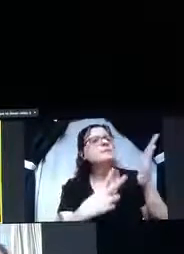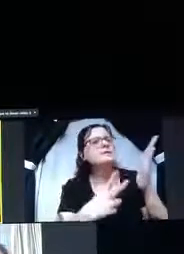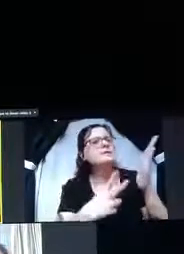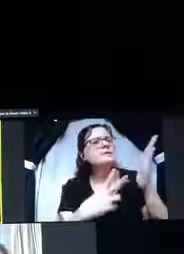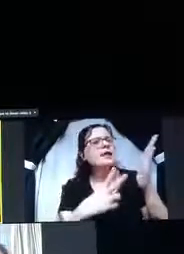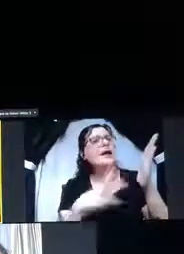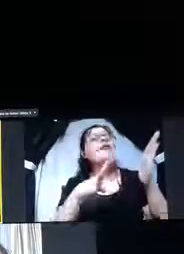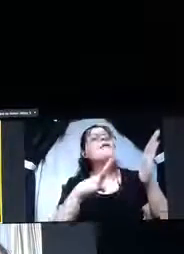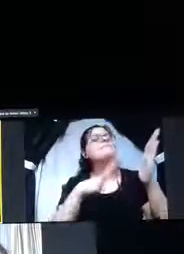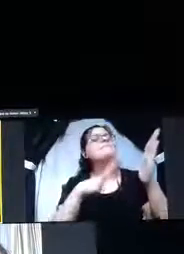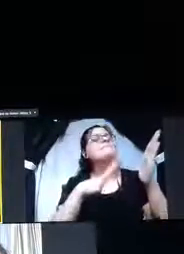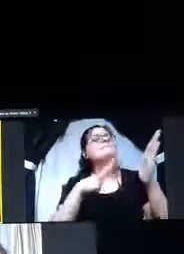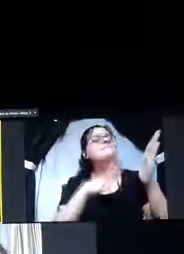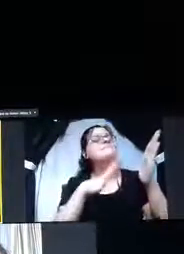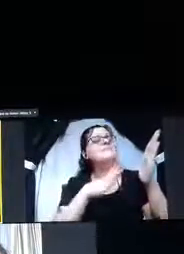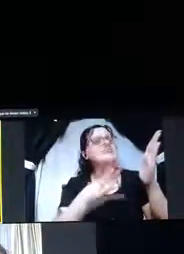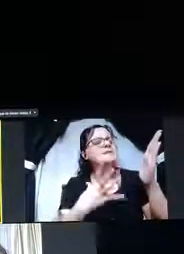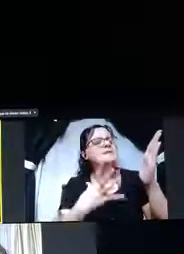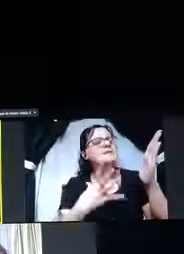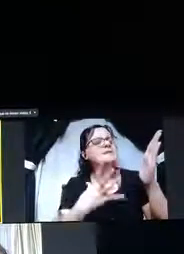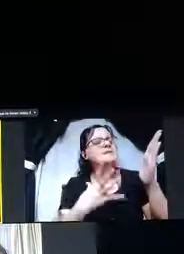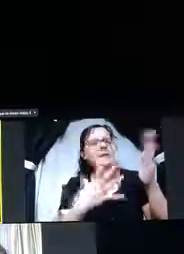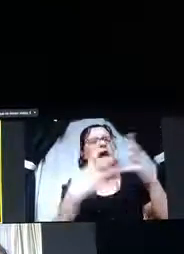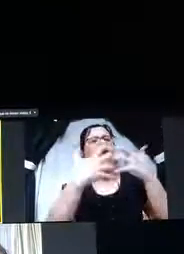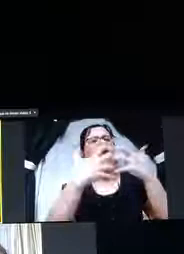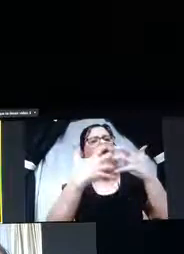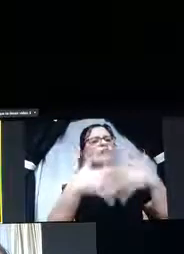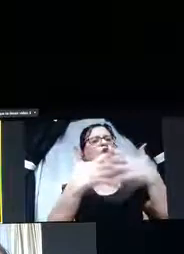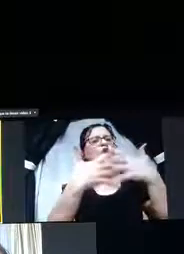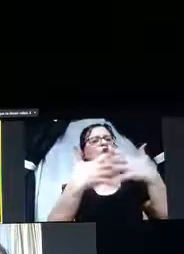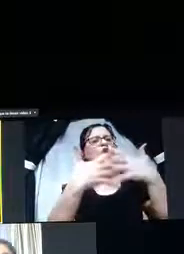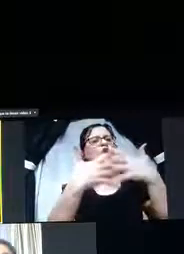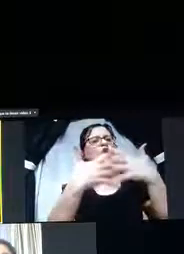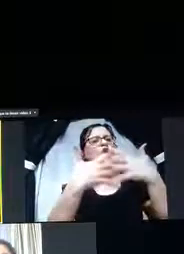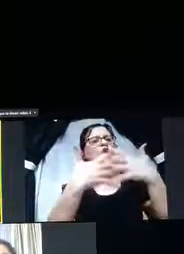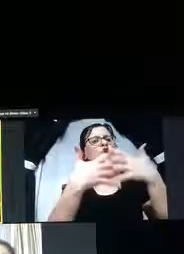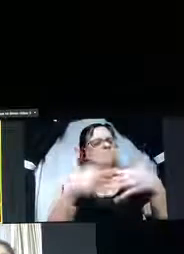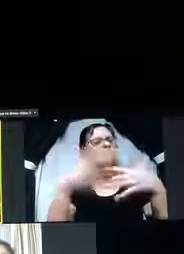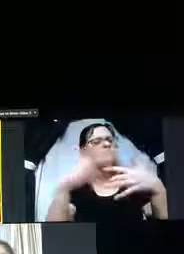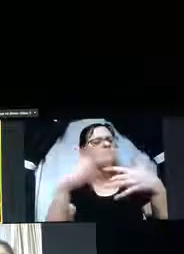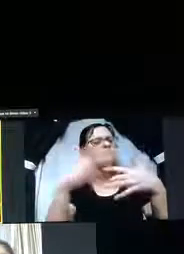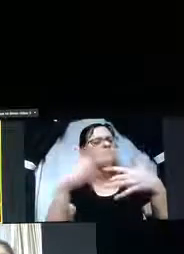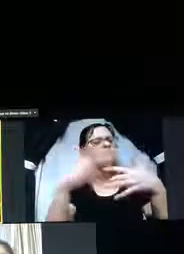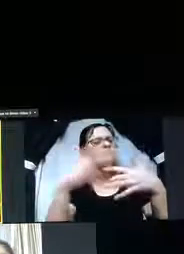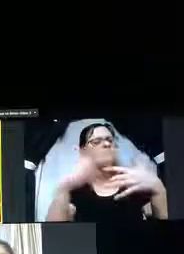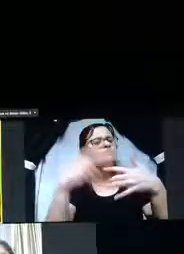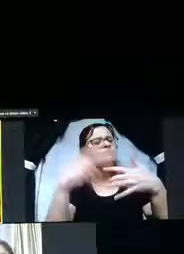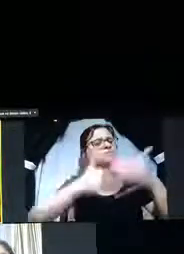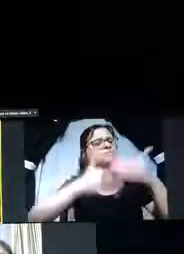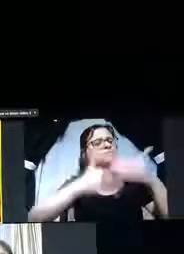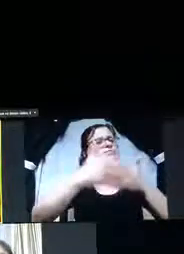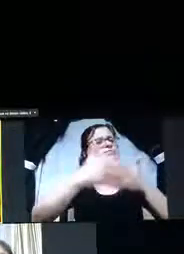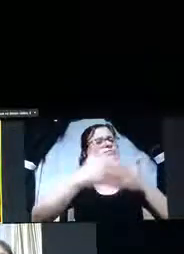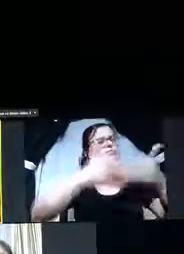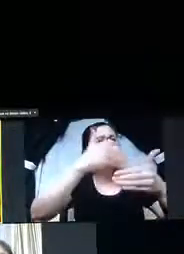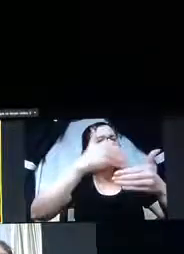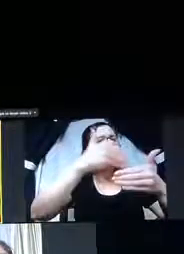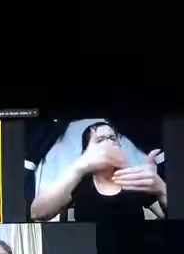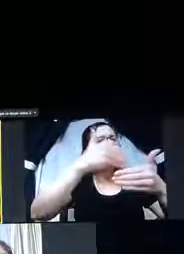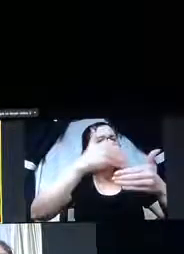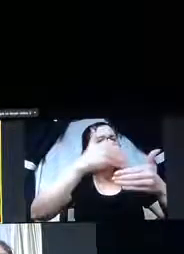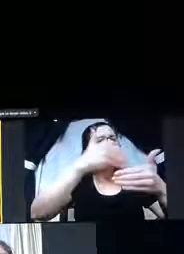no necesitamos ningún tipo de procesamiento cognitivo. Pero hay otros aspectos, como el semántico y